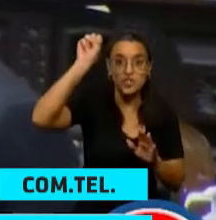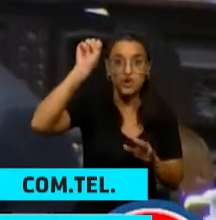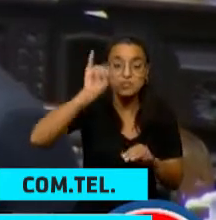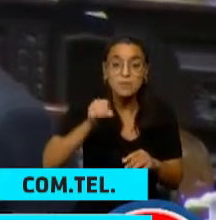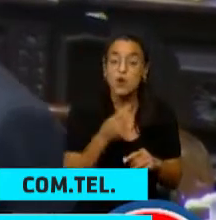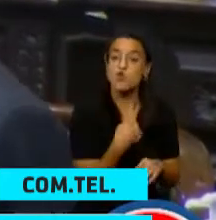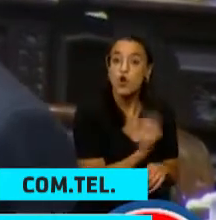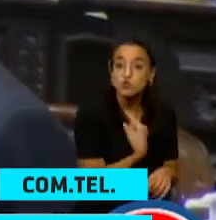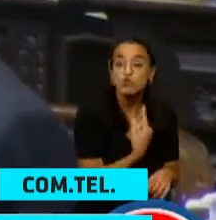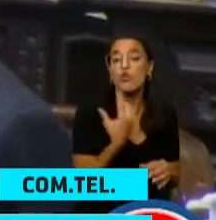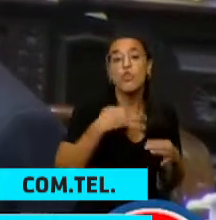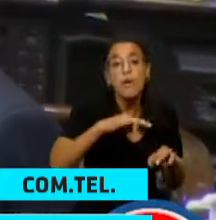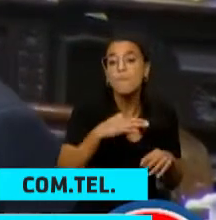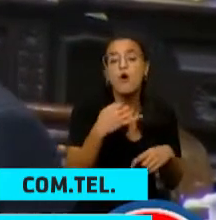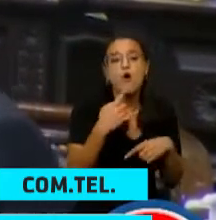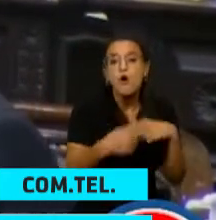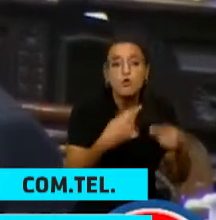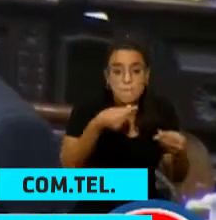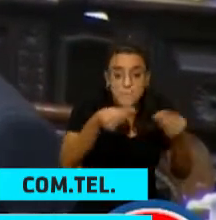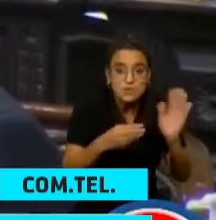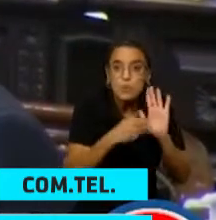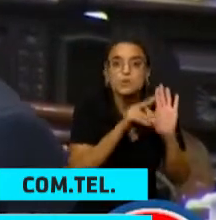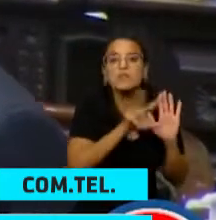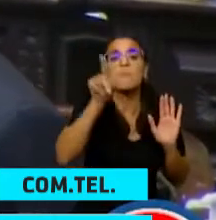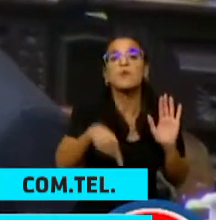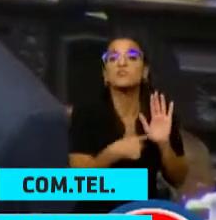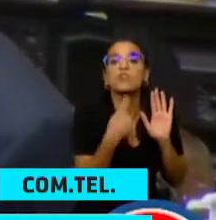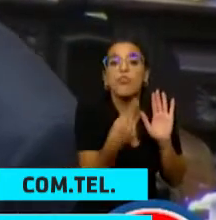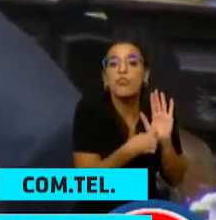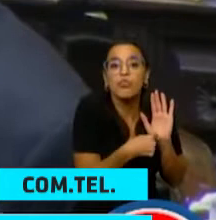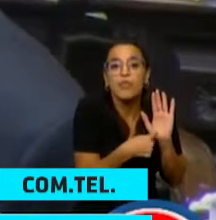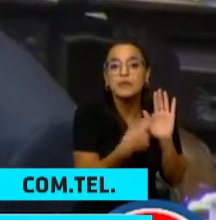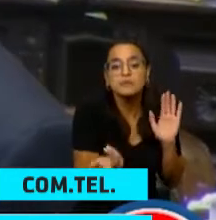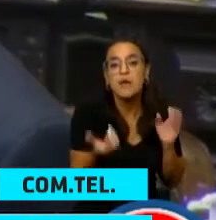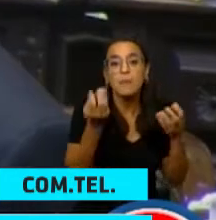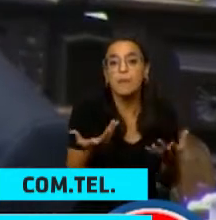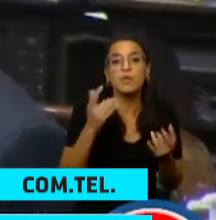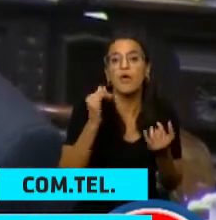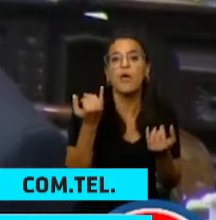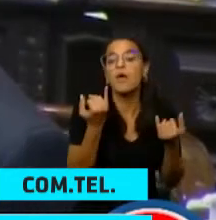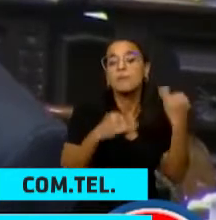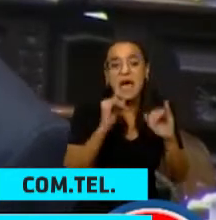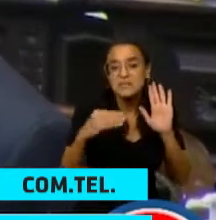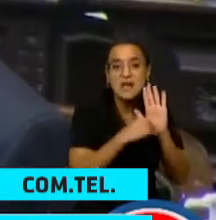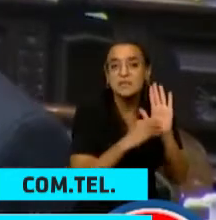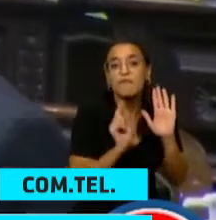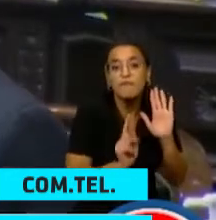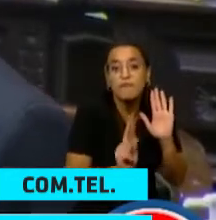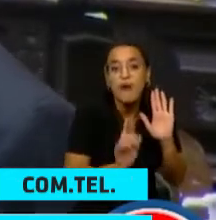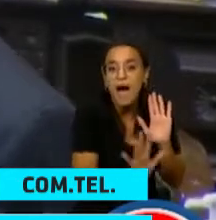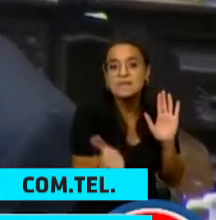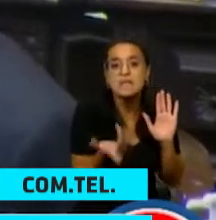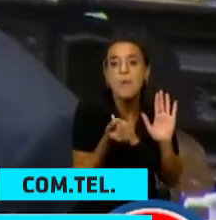la mayoría, que son 129 votos de los legisladores. Ajá. ¿Para qué? Porque si nosotros tenemos